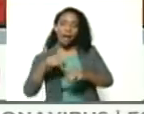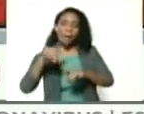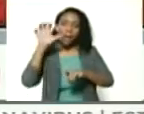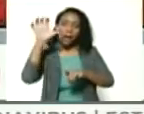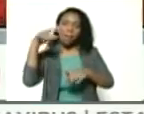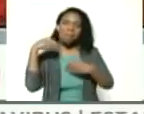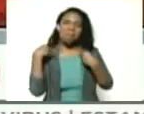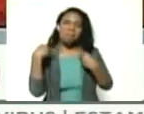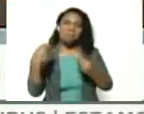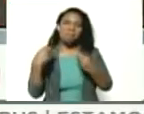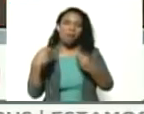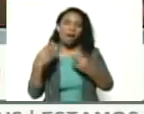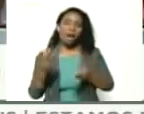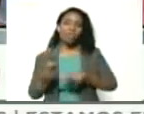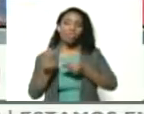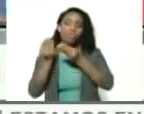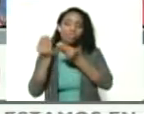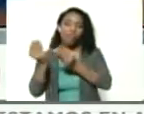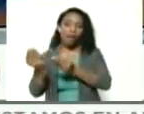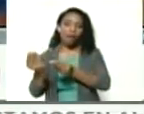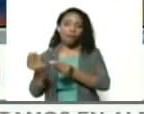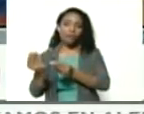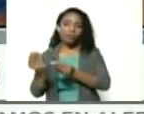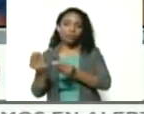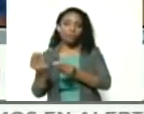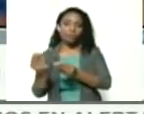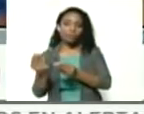para garantizar